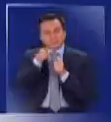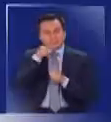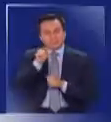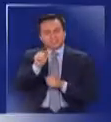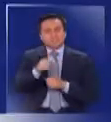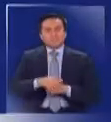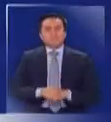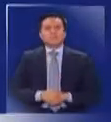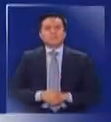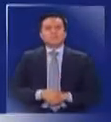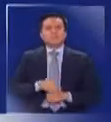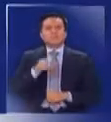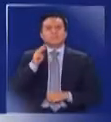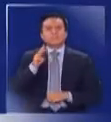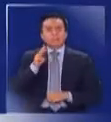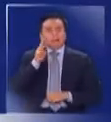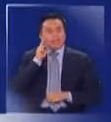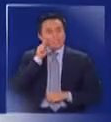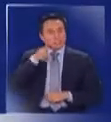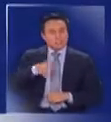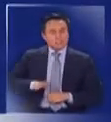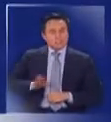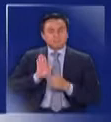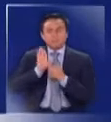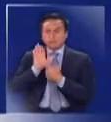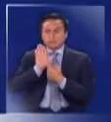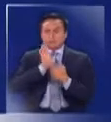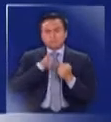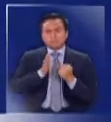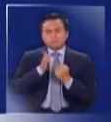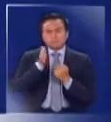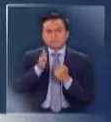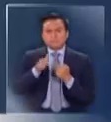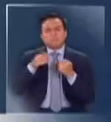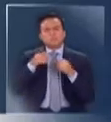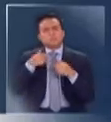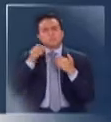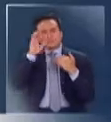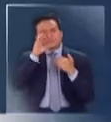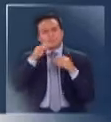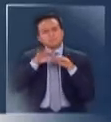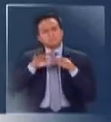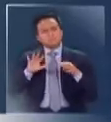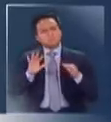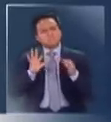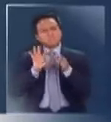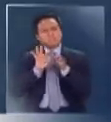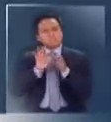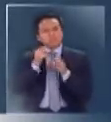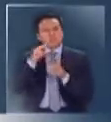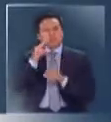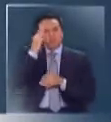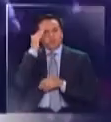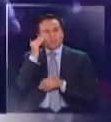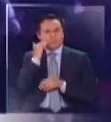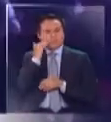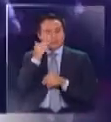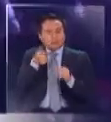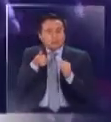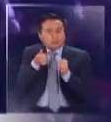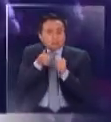hasta el 13 de abril seguirán las presentaciones que buscan distender las relaciones entre las dos coreas un